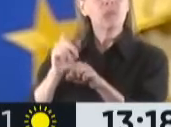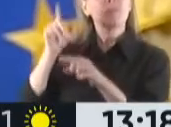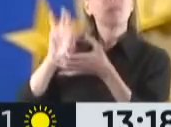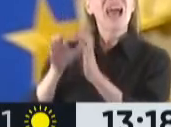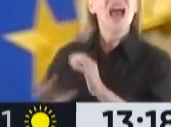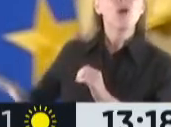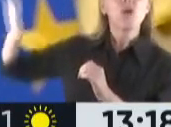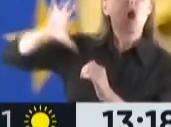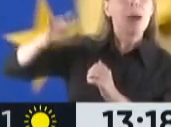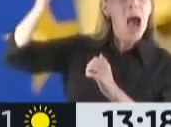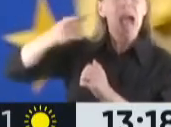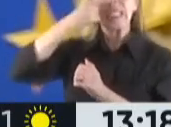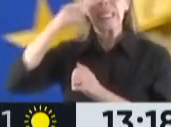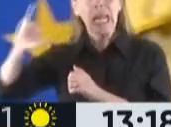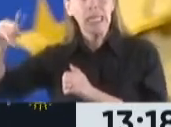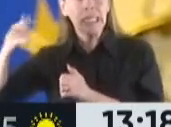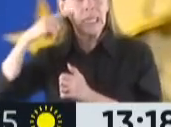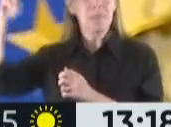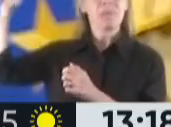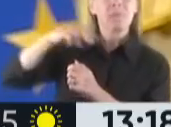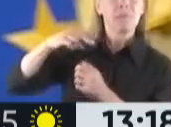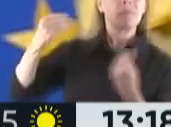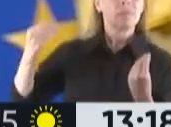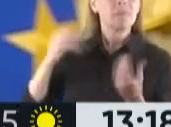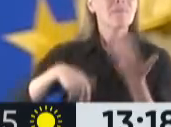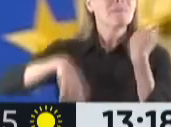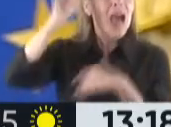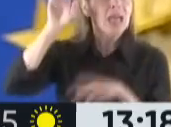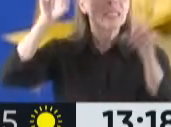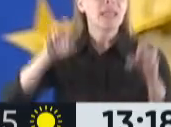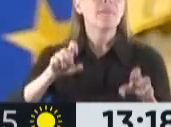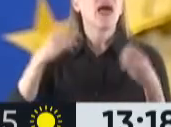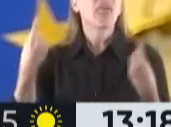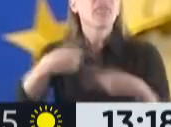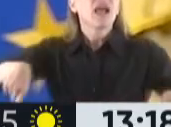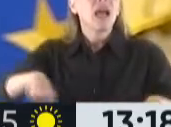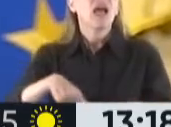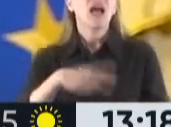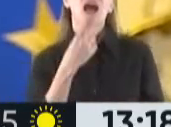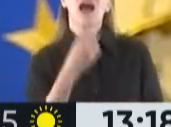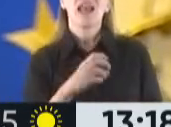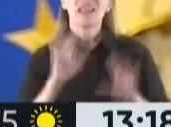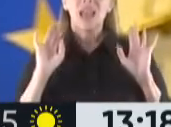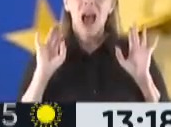Europea, fundamentalmente aquello que tiene que ver con el desarrollo energético, la posibilidad de que